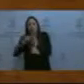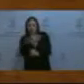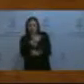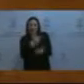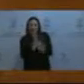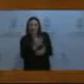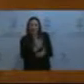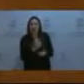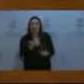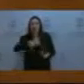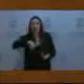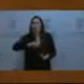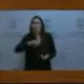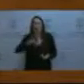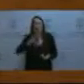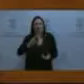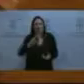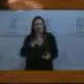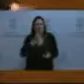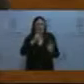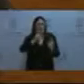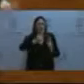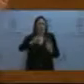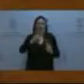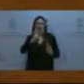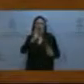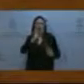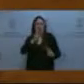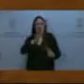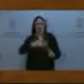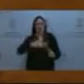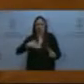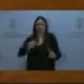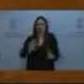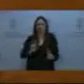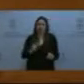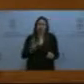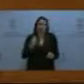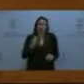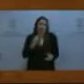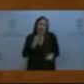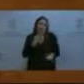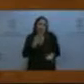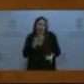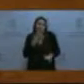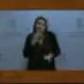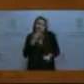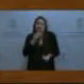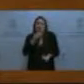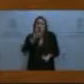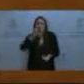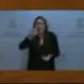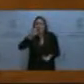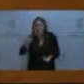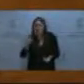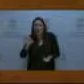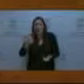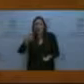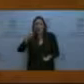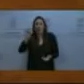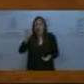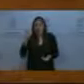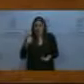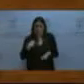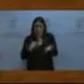nuestro grupo parlamentario ver corruptos, ni caso Rato, caso Villa, como aquí se mencionó por parte del grupo Podemos. No